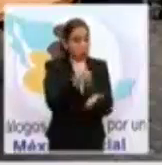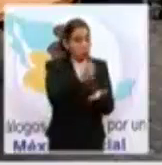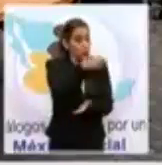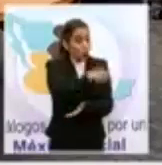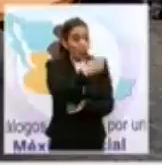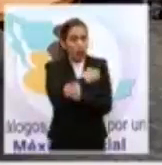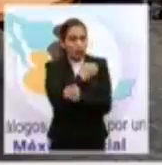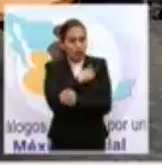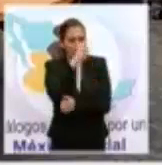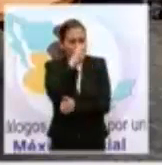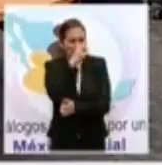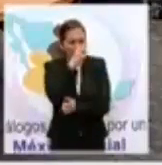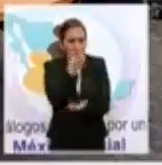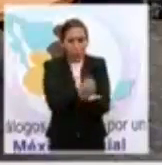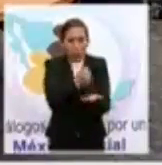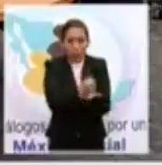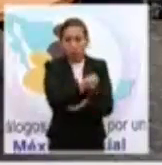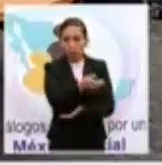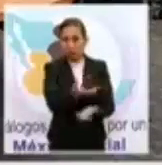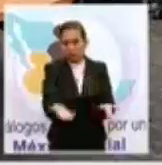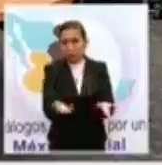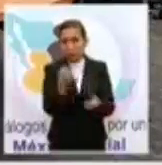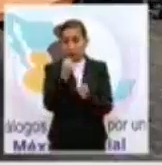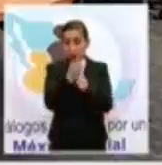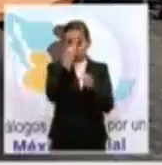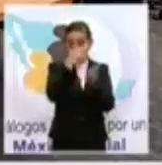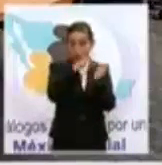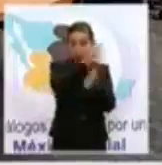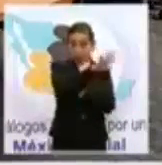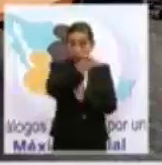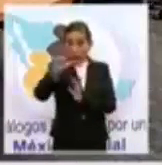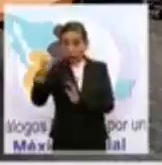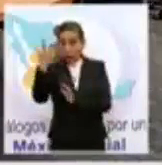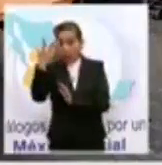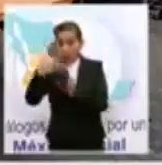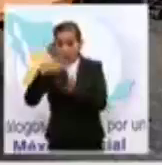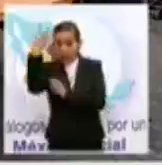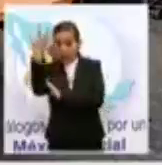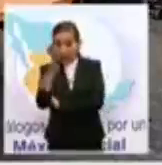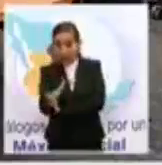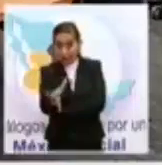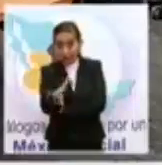Y termino con un dato. Entre el año 2005 y el año 2010,